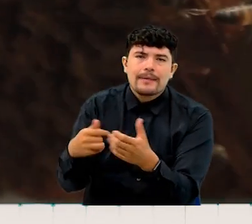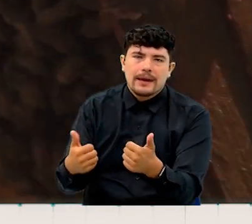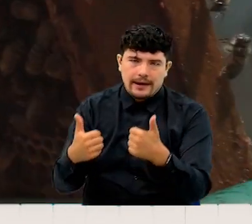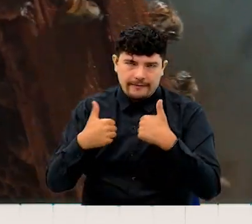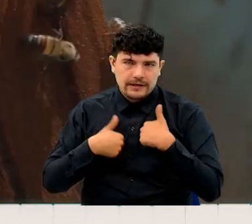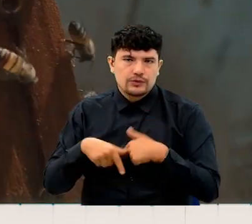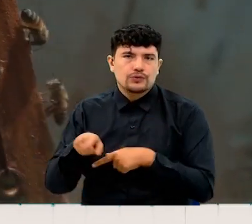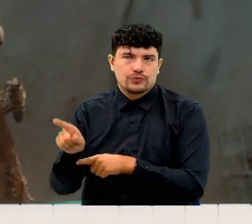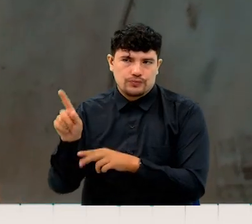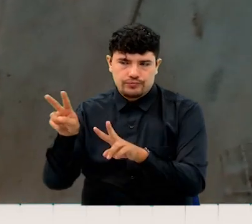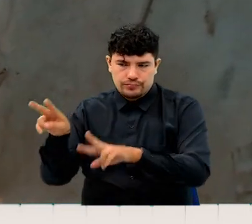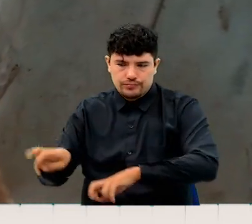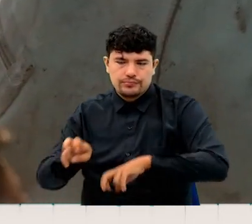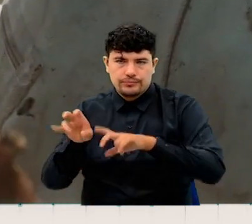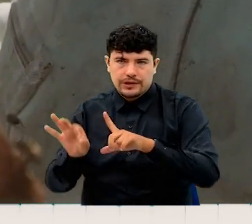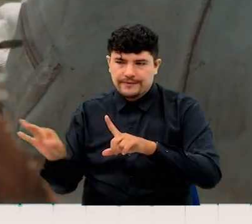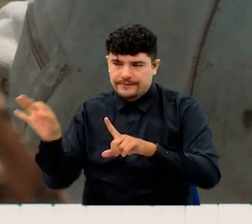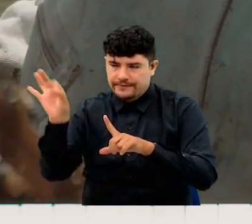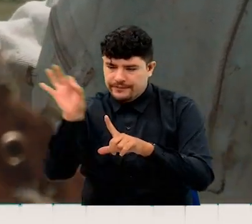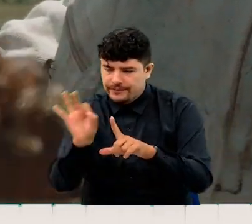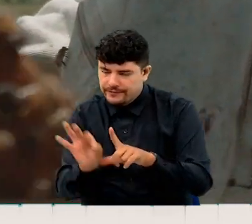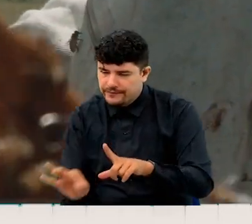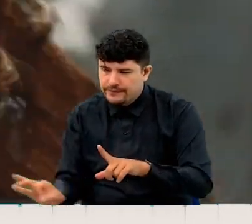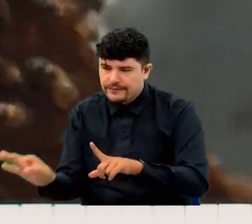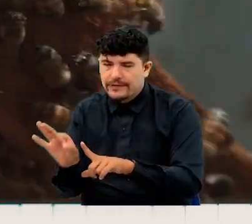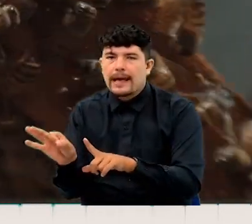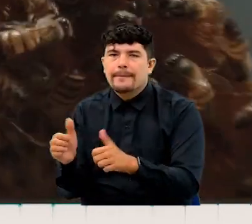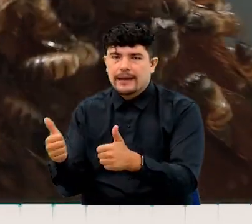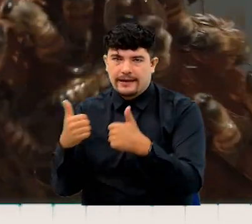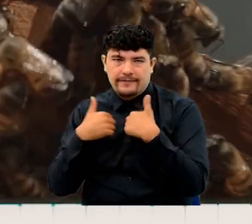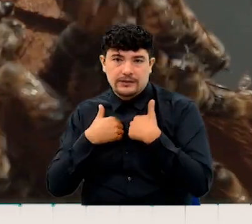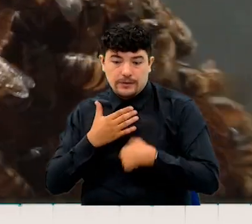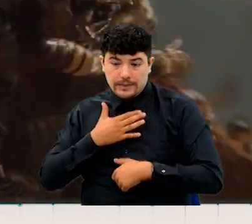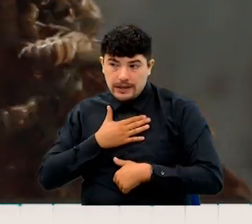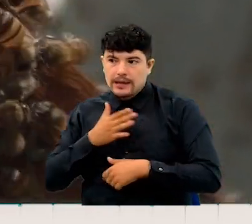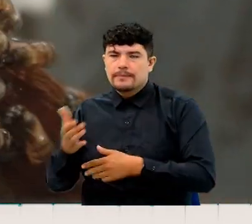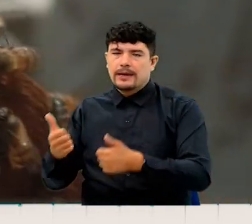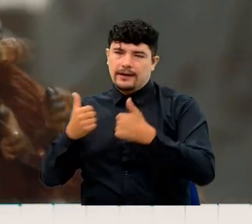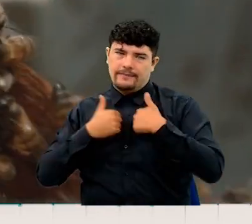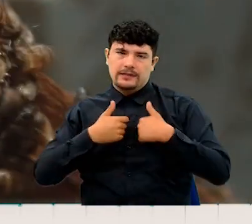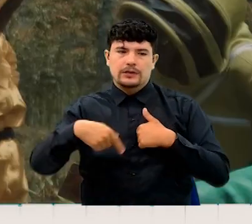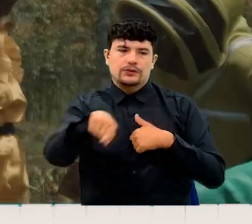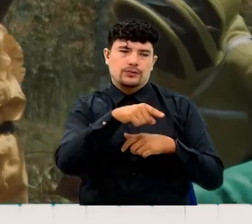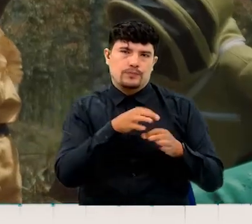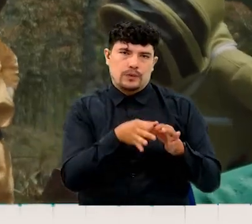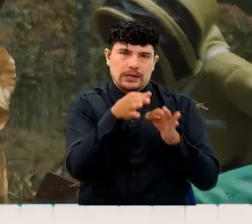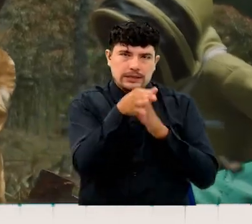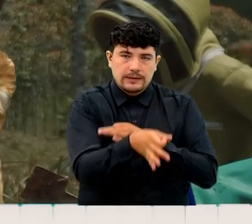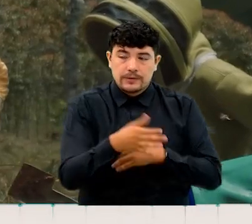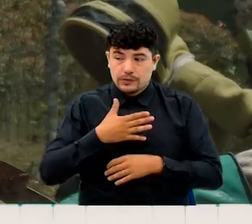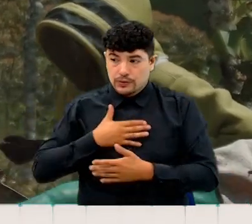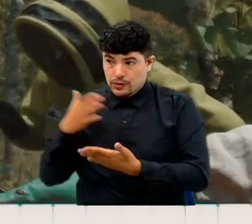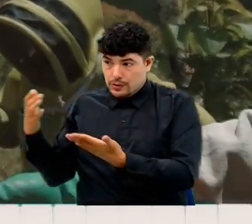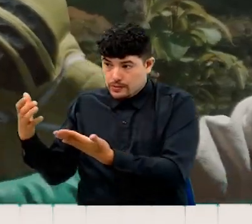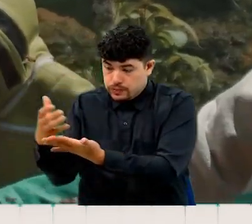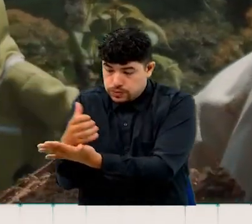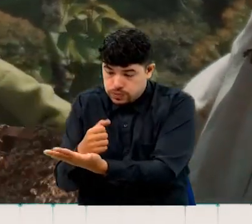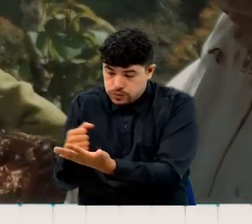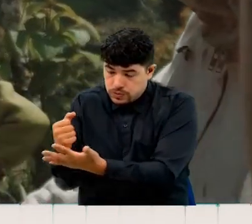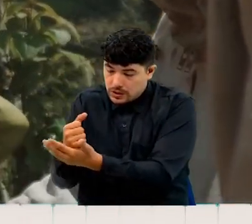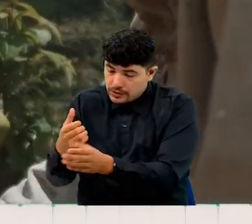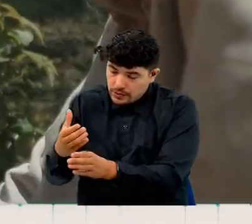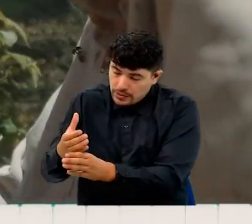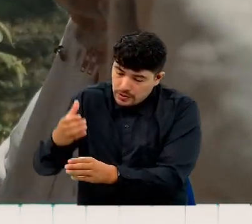pues lo beneficia a uno como apicultor y pues beneficia al municipio, pues ya que uno va como a sacar